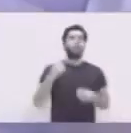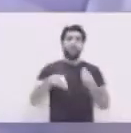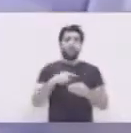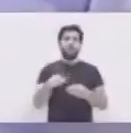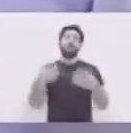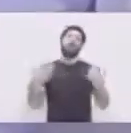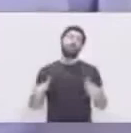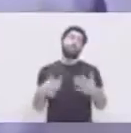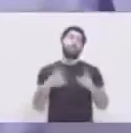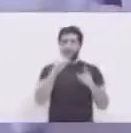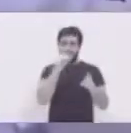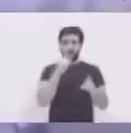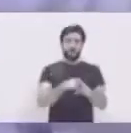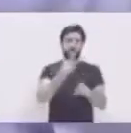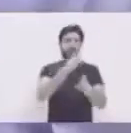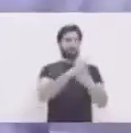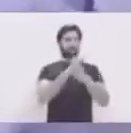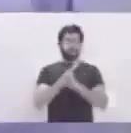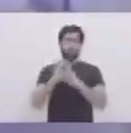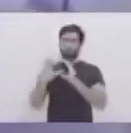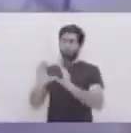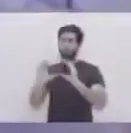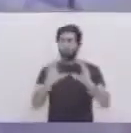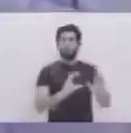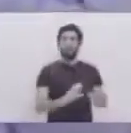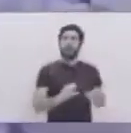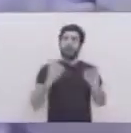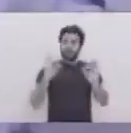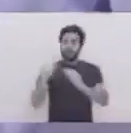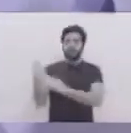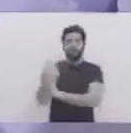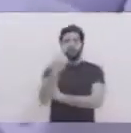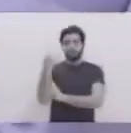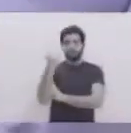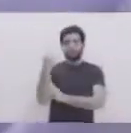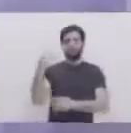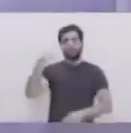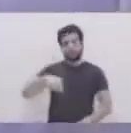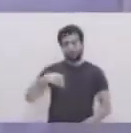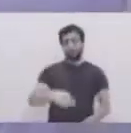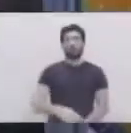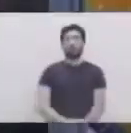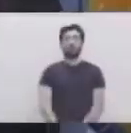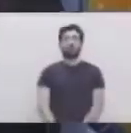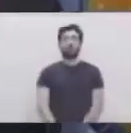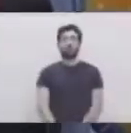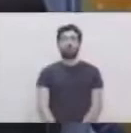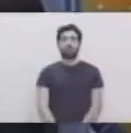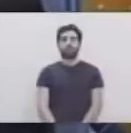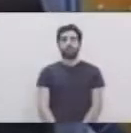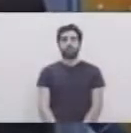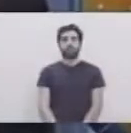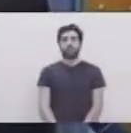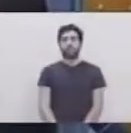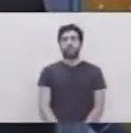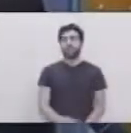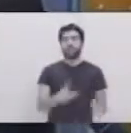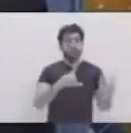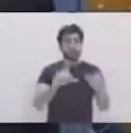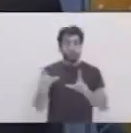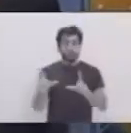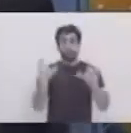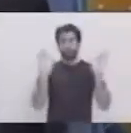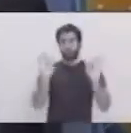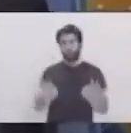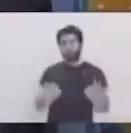y aparte nos protegemos, que eso es lo más importante ahora. Lo más importante en esos momentos. Listo, ya tengo los ojos. Muy